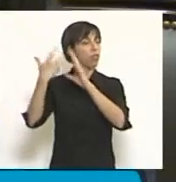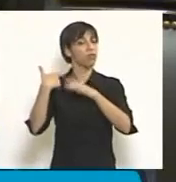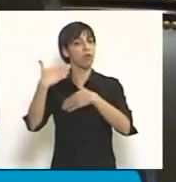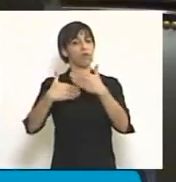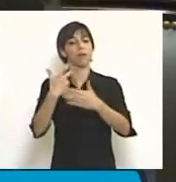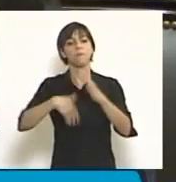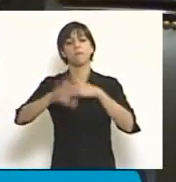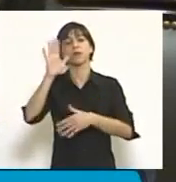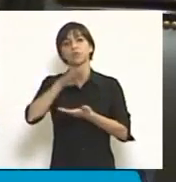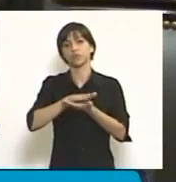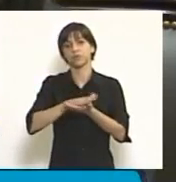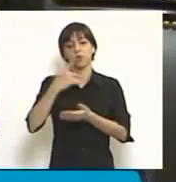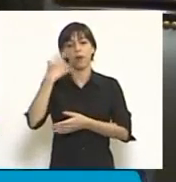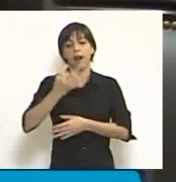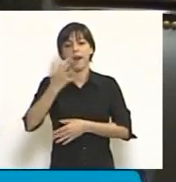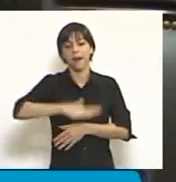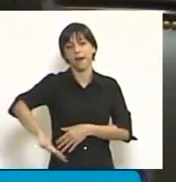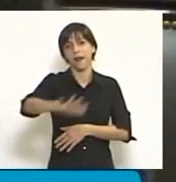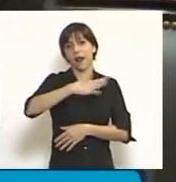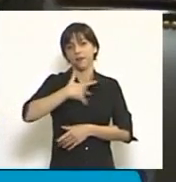realidad social y delictiva.